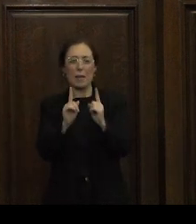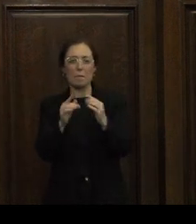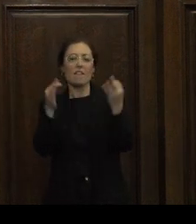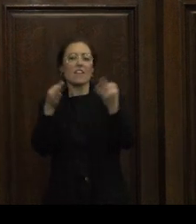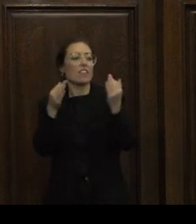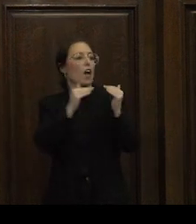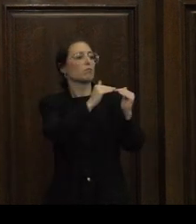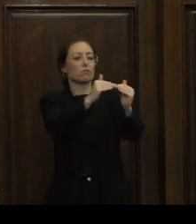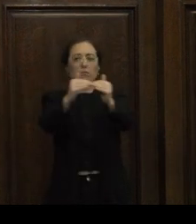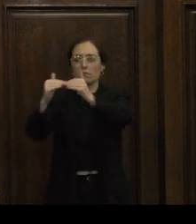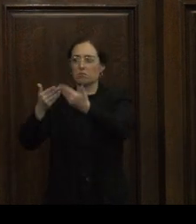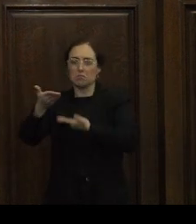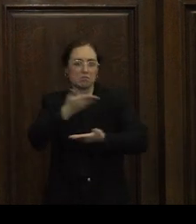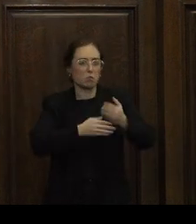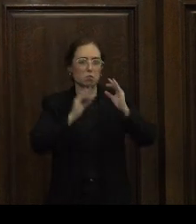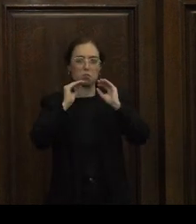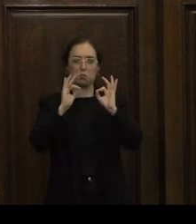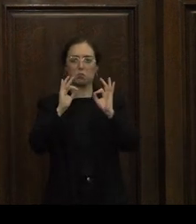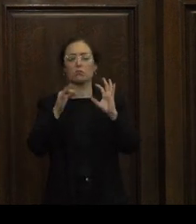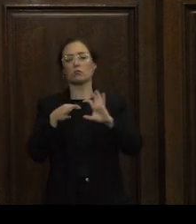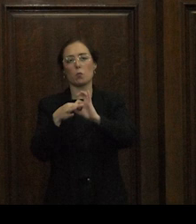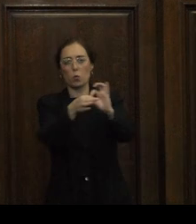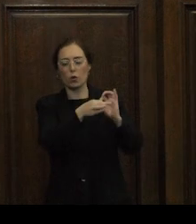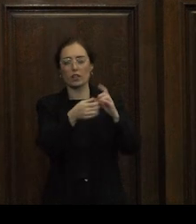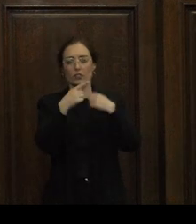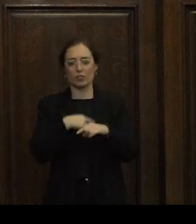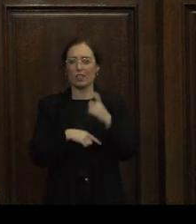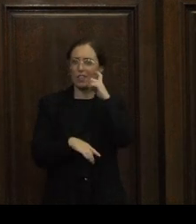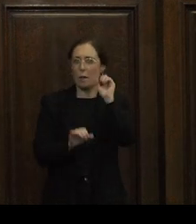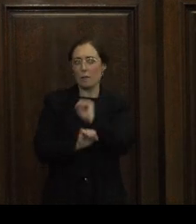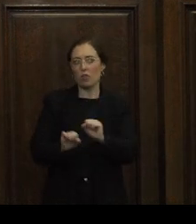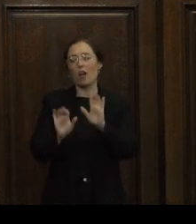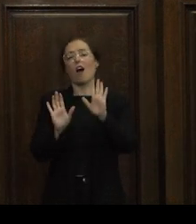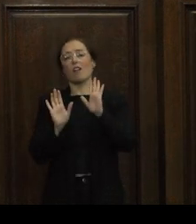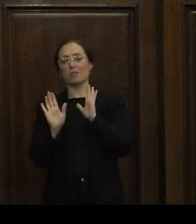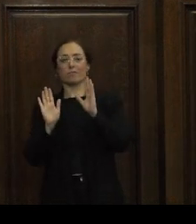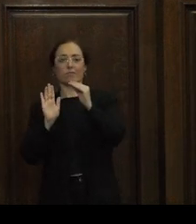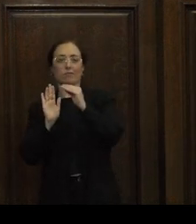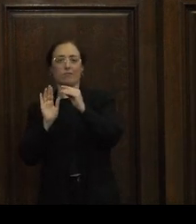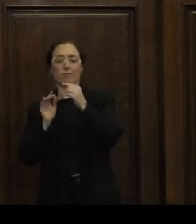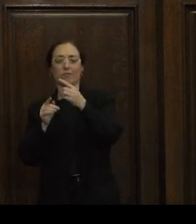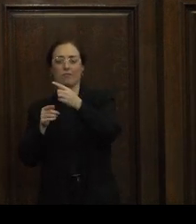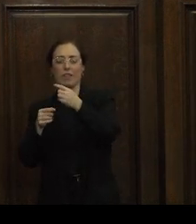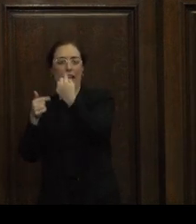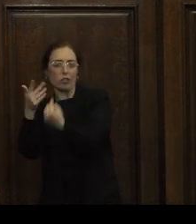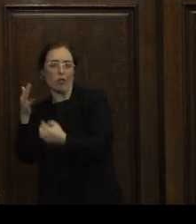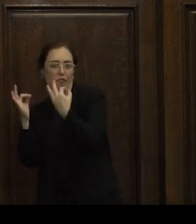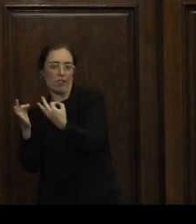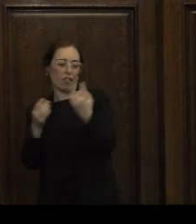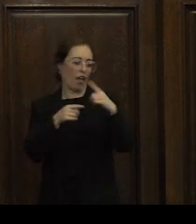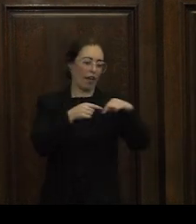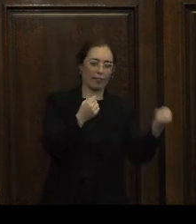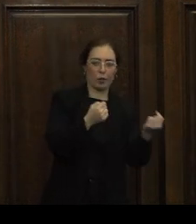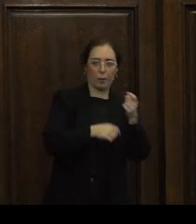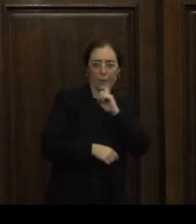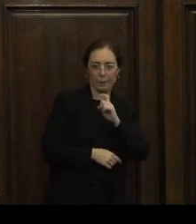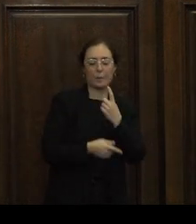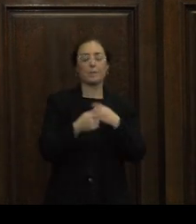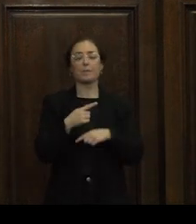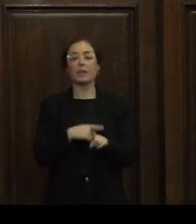realidad social compartida y, por lo tanto, lo que es verdad y no verdad, y criterios para diferenciar uno de lo otro. En ese sentido, los